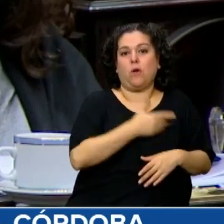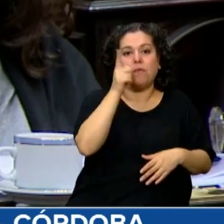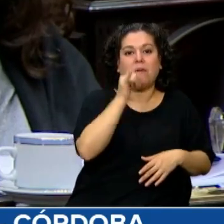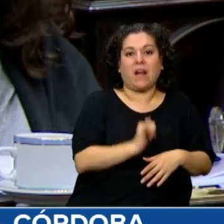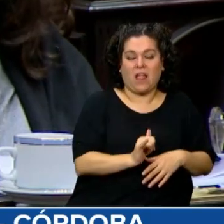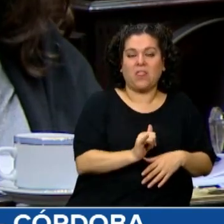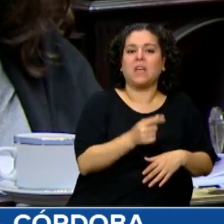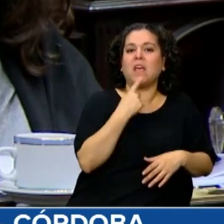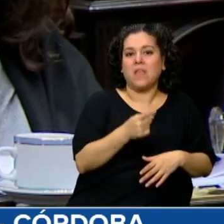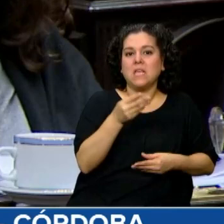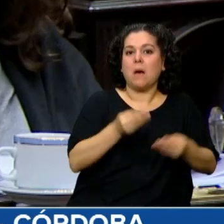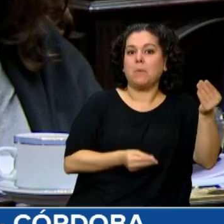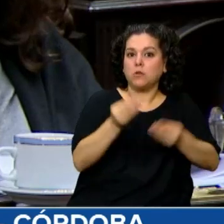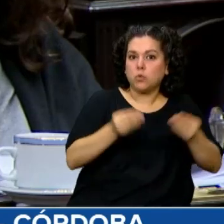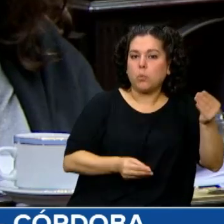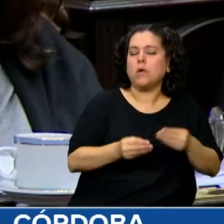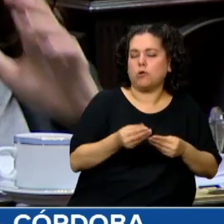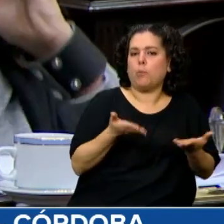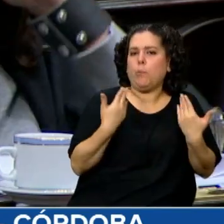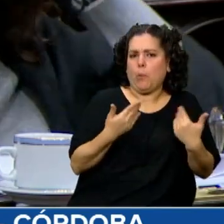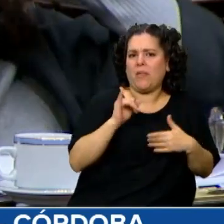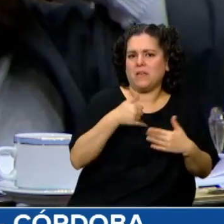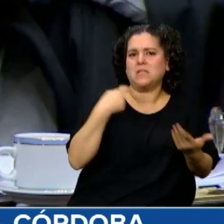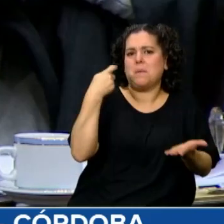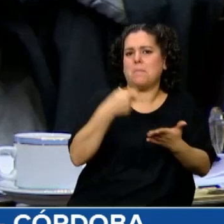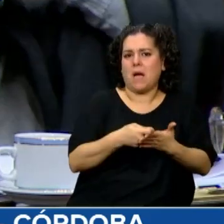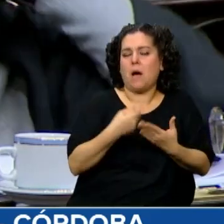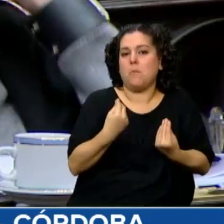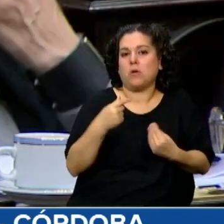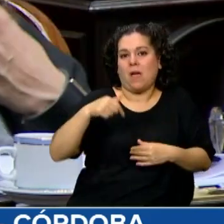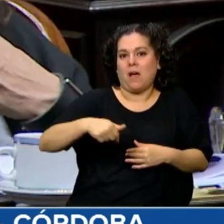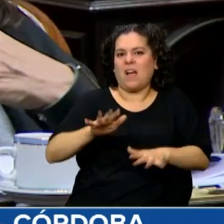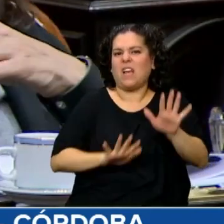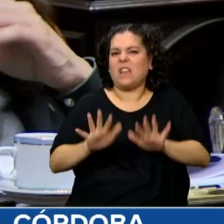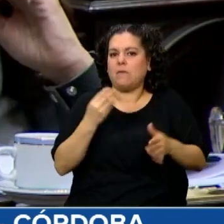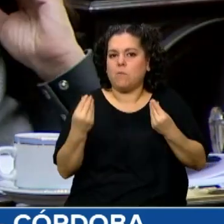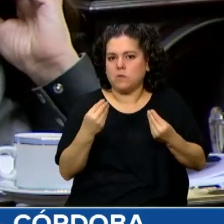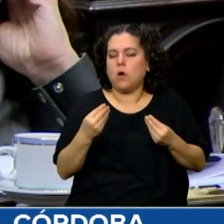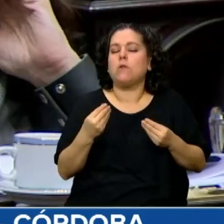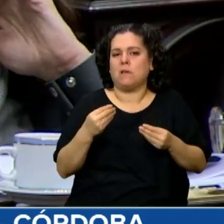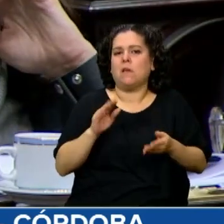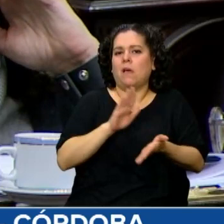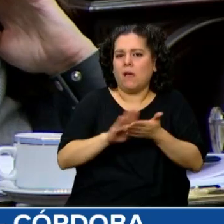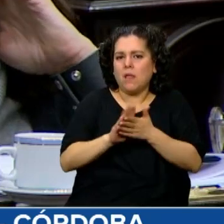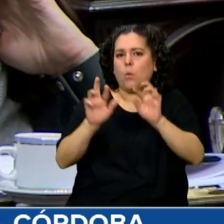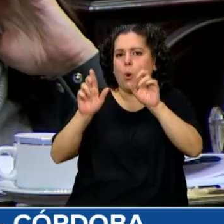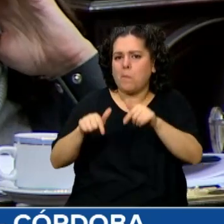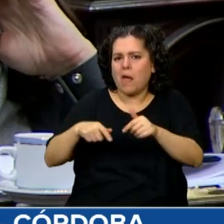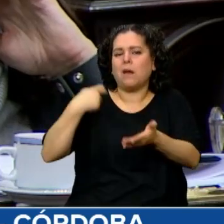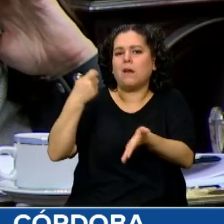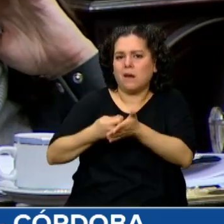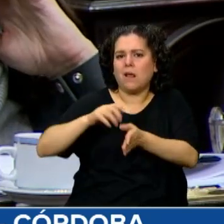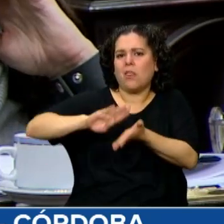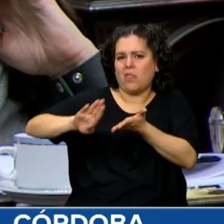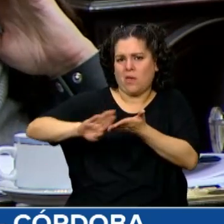que el presupuesto lo autoriza, siendo que lo que aquí estamos haciendo es una refinanciación y en todo caso condonando